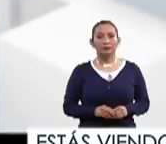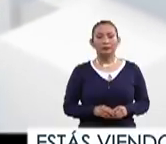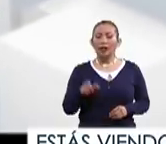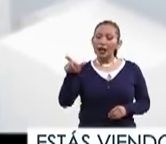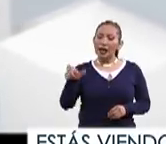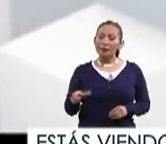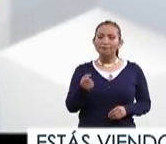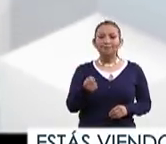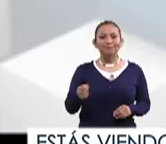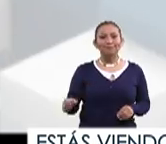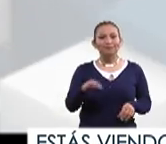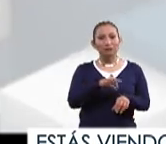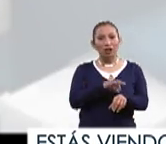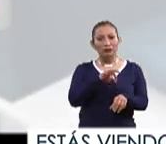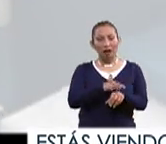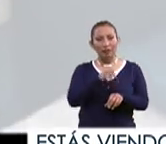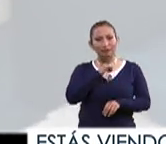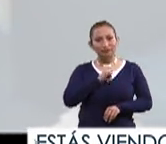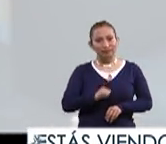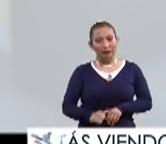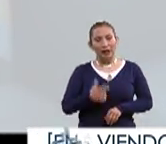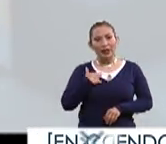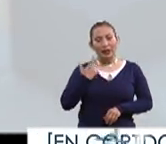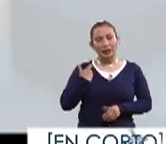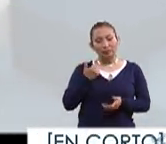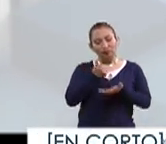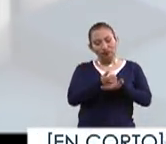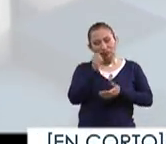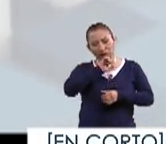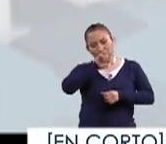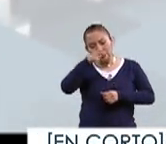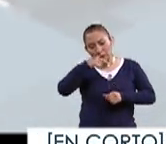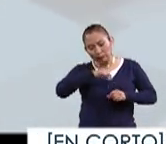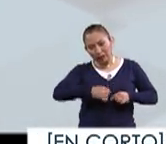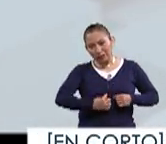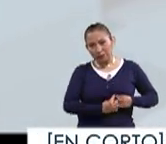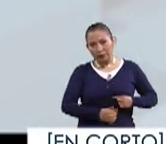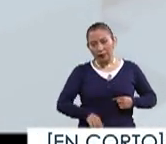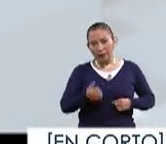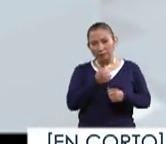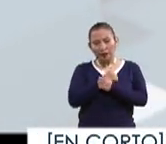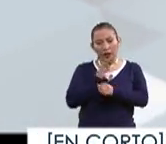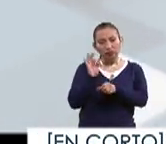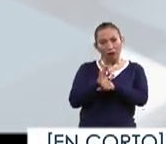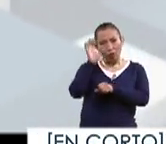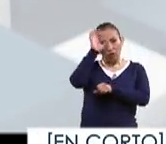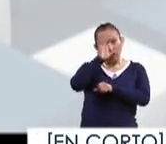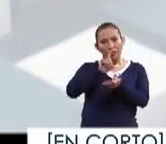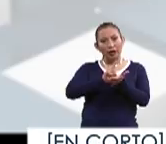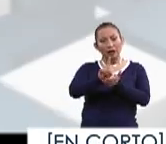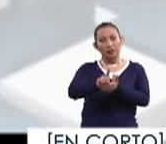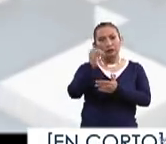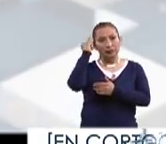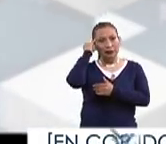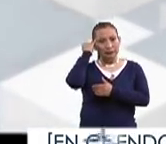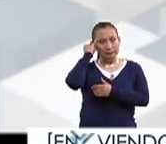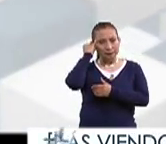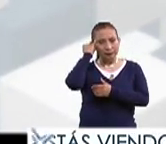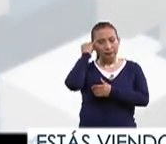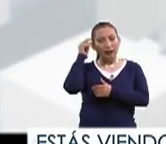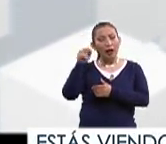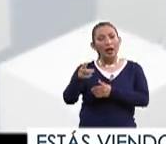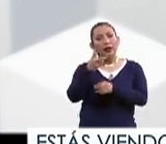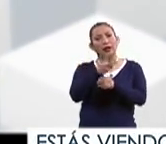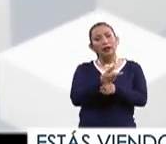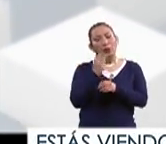Él es un destacado médico, cirujano y gastroenterólogo, defensor y amante de la cultura y los derechos indígenas. Se